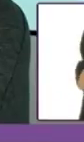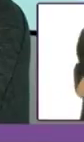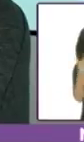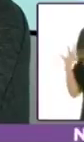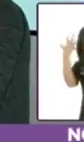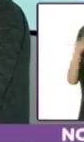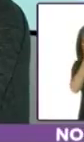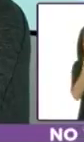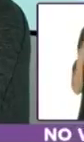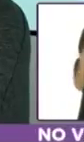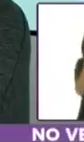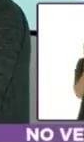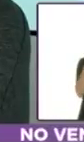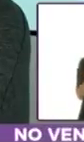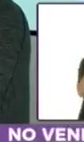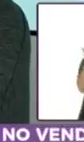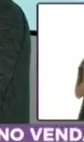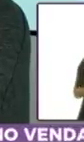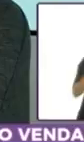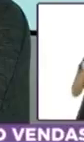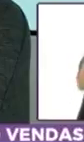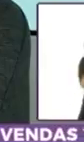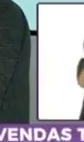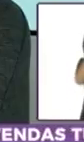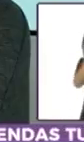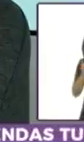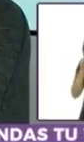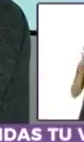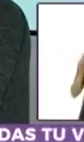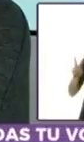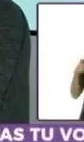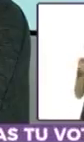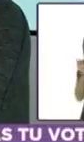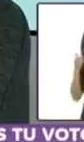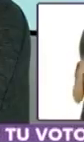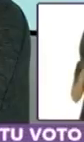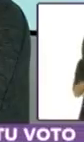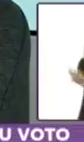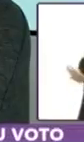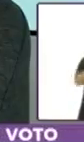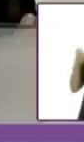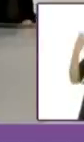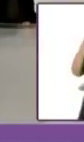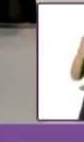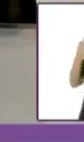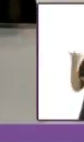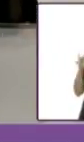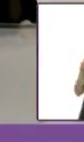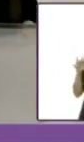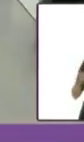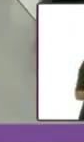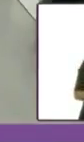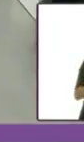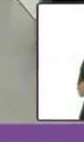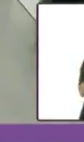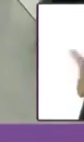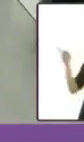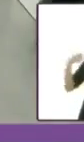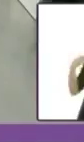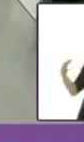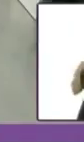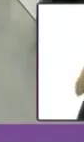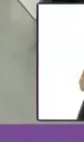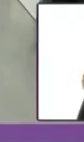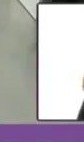juzgado, revisado por la ley, aunque no sabemos qué tan certera haya sido la revisión por la ley, porque eran gobiernos donde el mismo PRD tenía